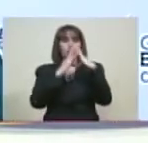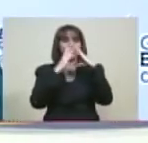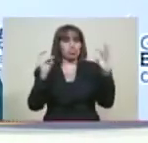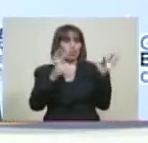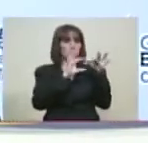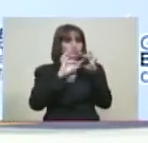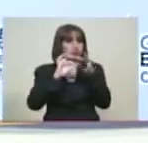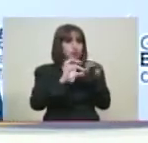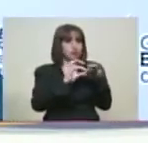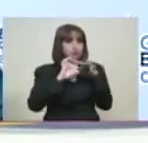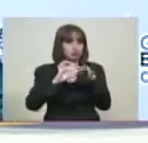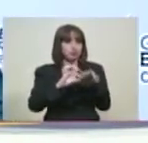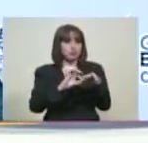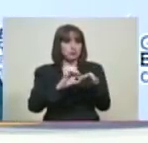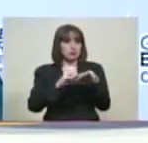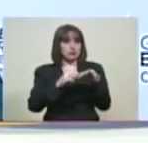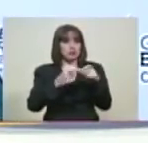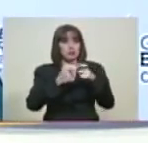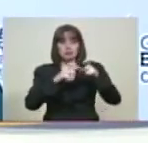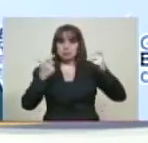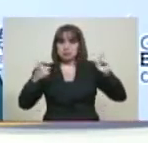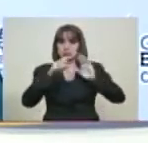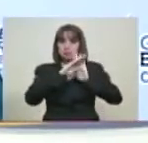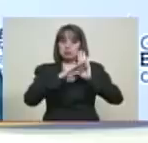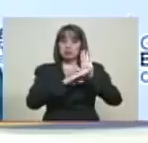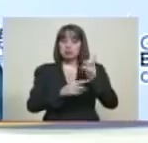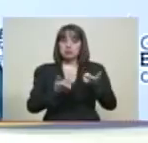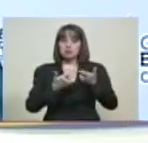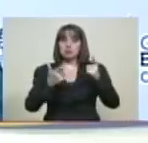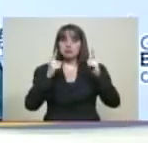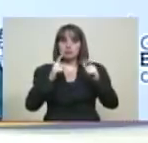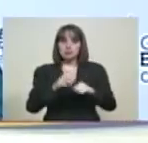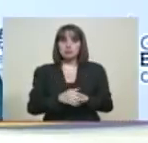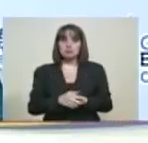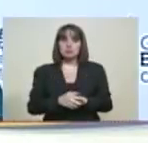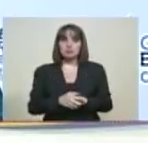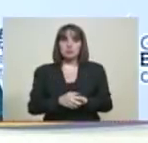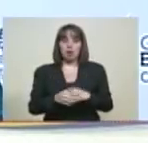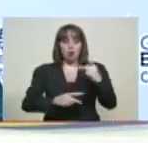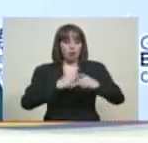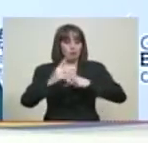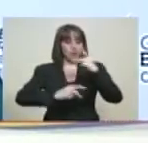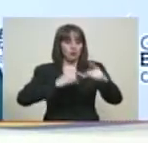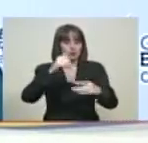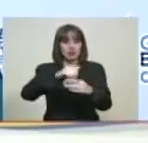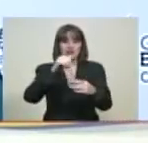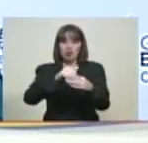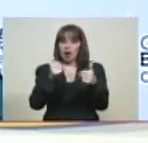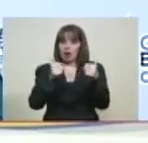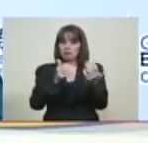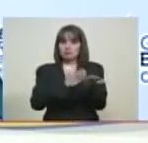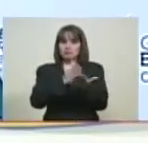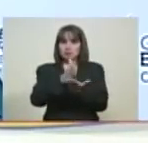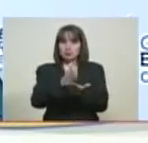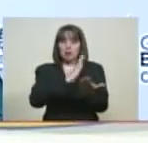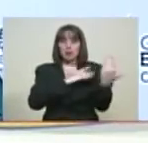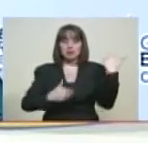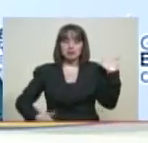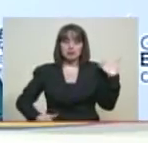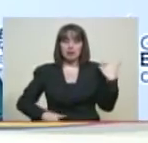en medio de las más amplias garantías que existen en venezuela a un proceso electoral residencia